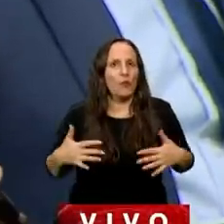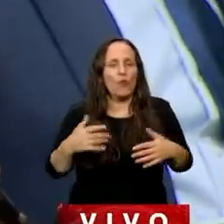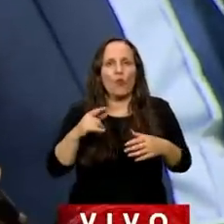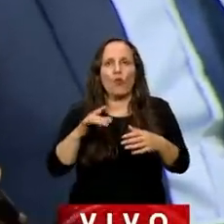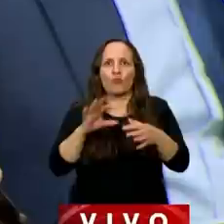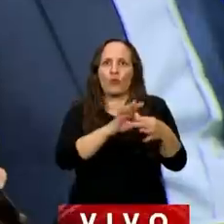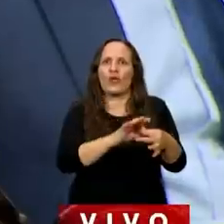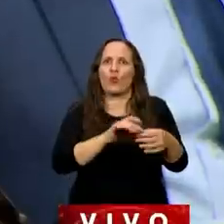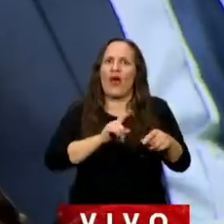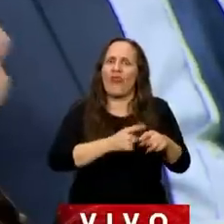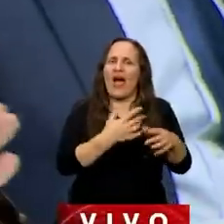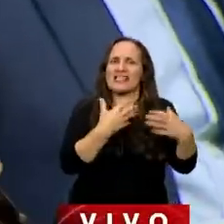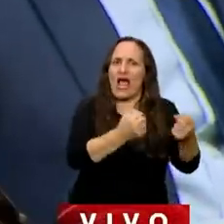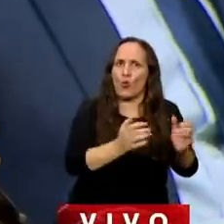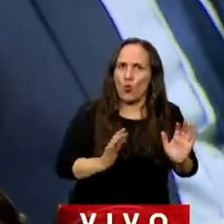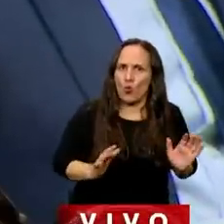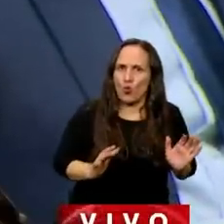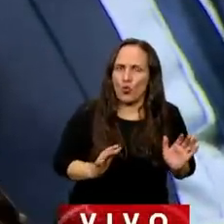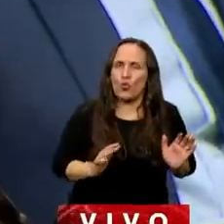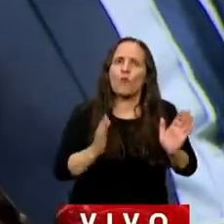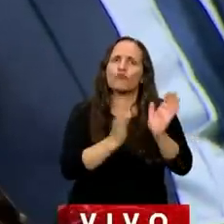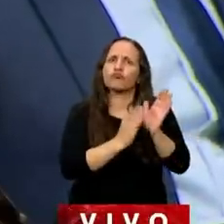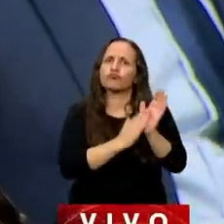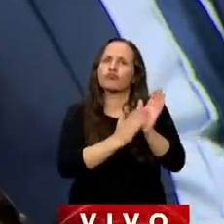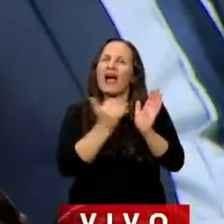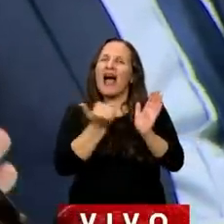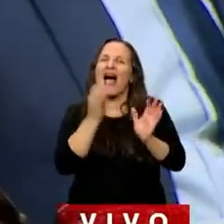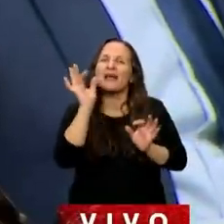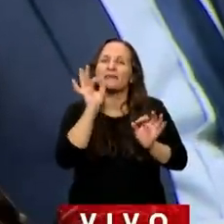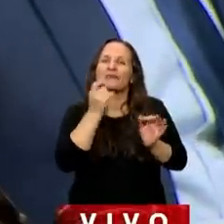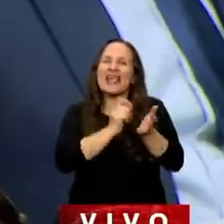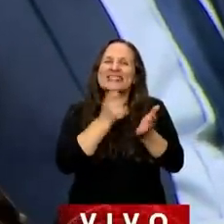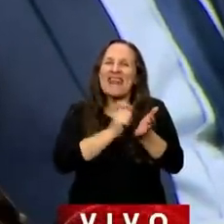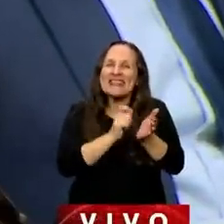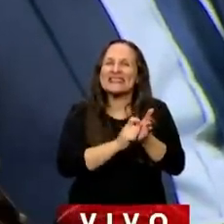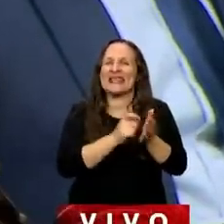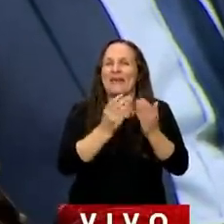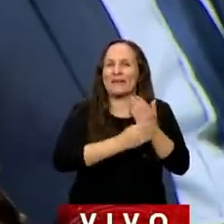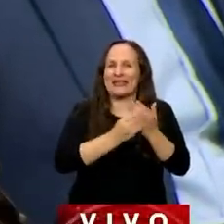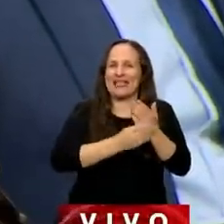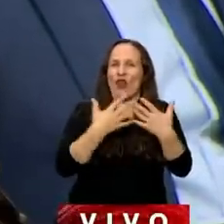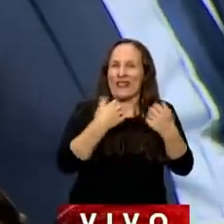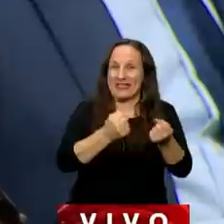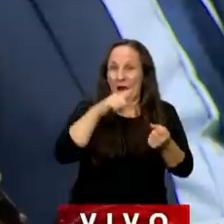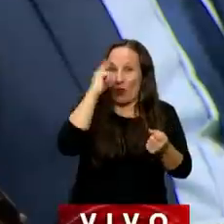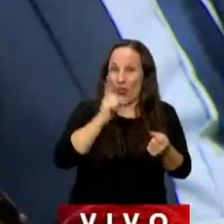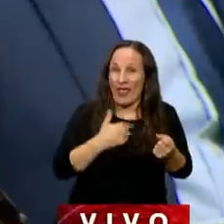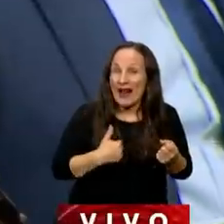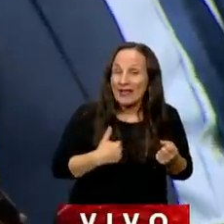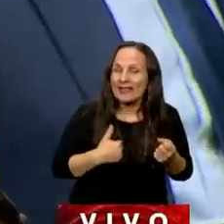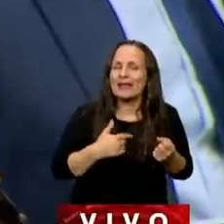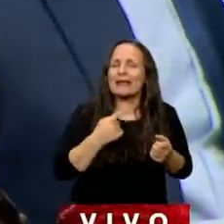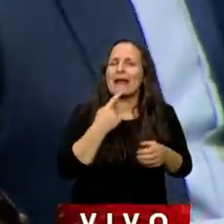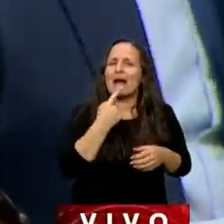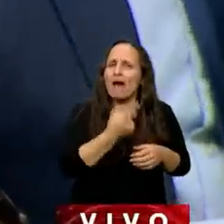de salud. En sus fundamentos están las estadísticas del Ministerio de Salud de la Nación, donde se